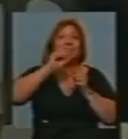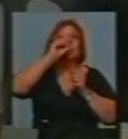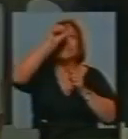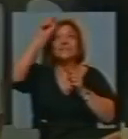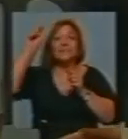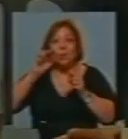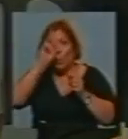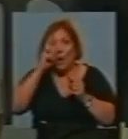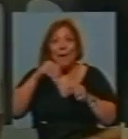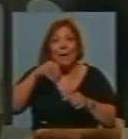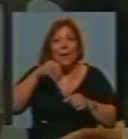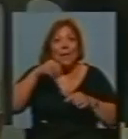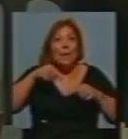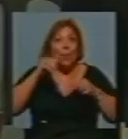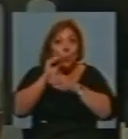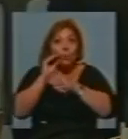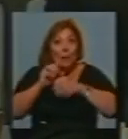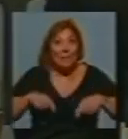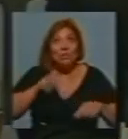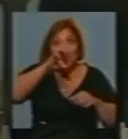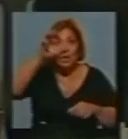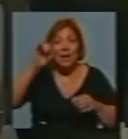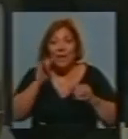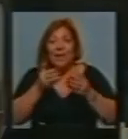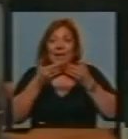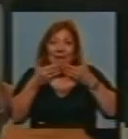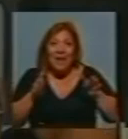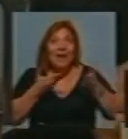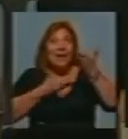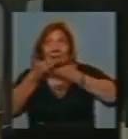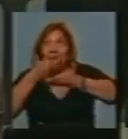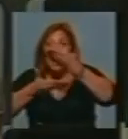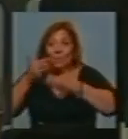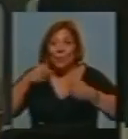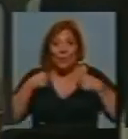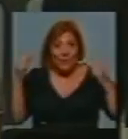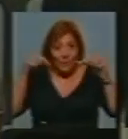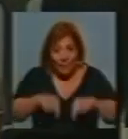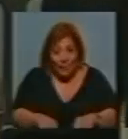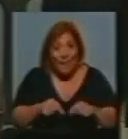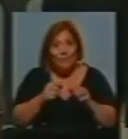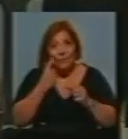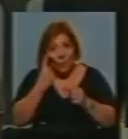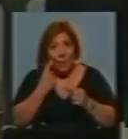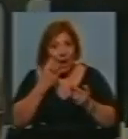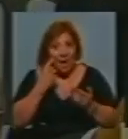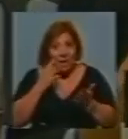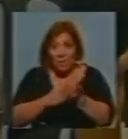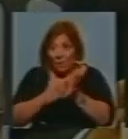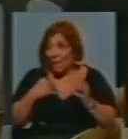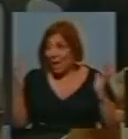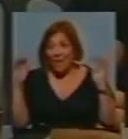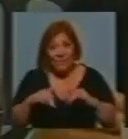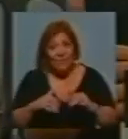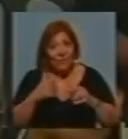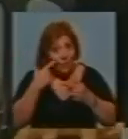al mismo tiempo se está abriendo a interacciones con otras instituciones, y los que estamos aquí yo creo que damos una prueba de ello, por lo